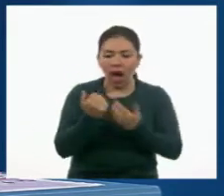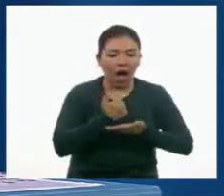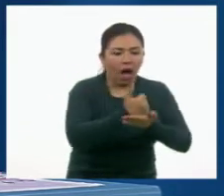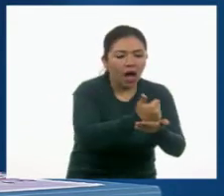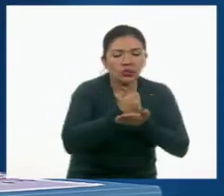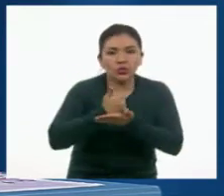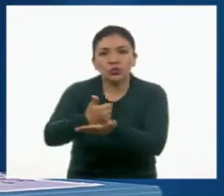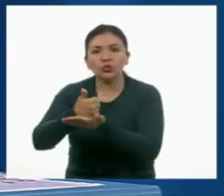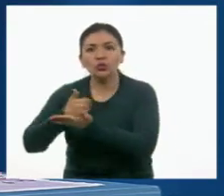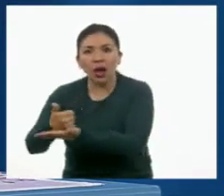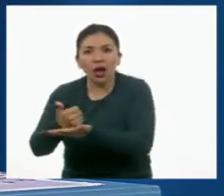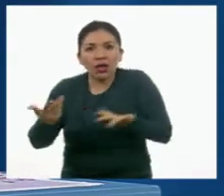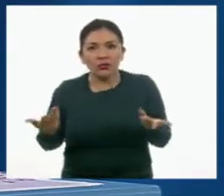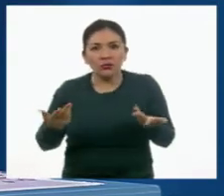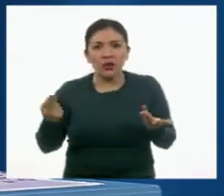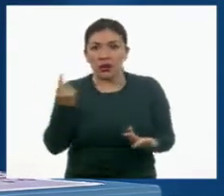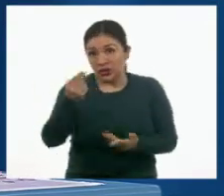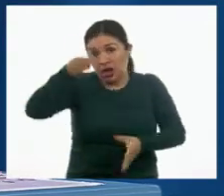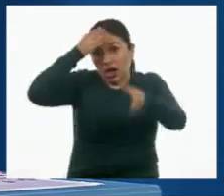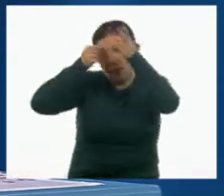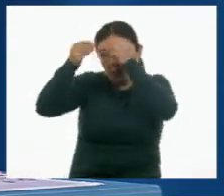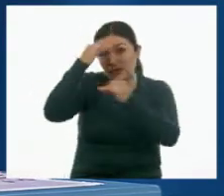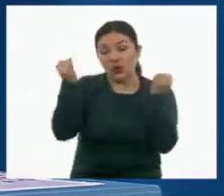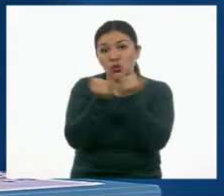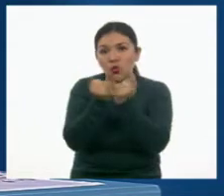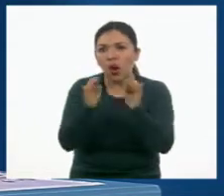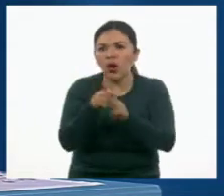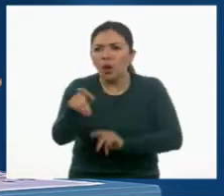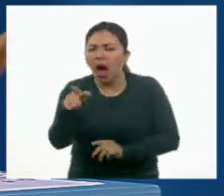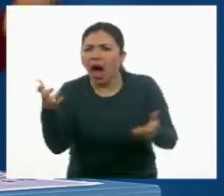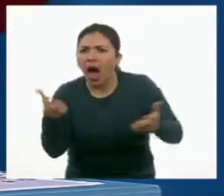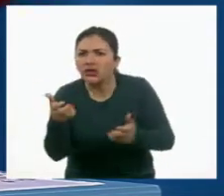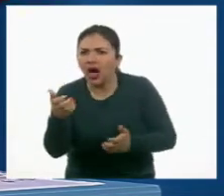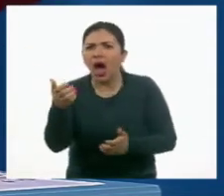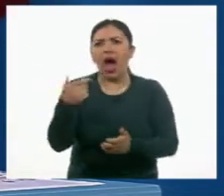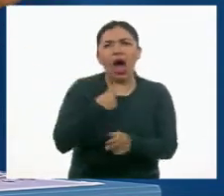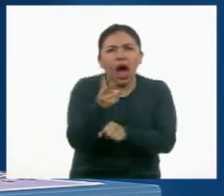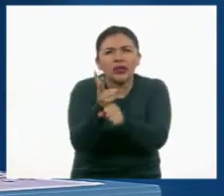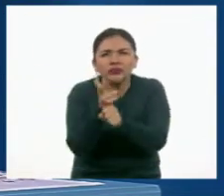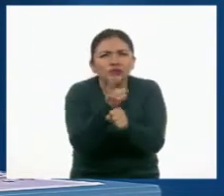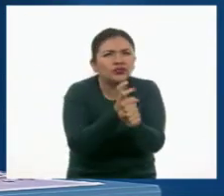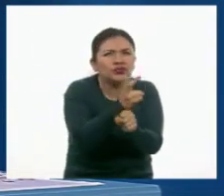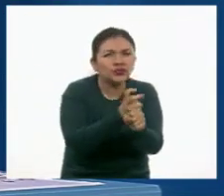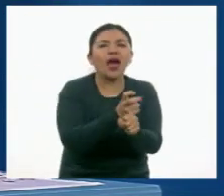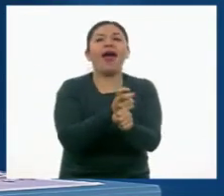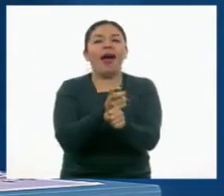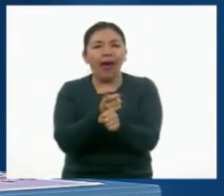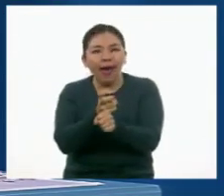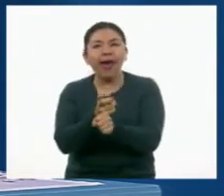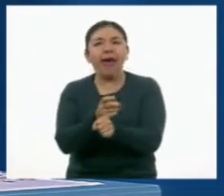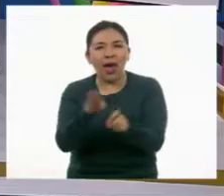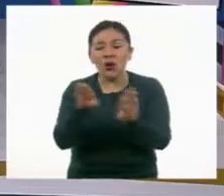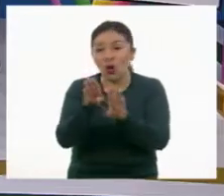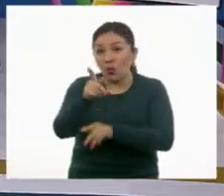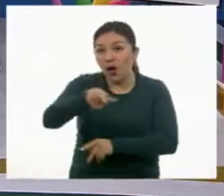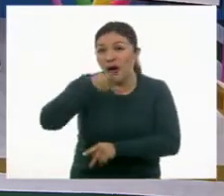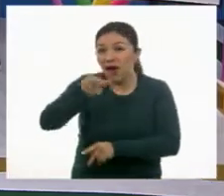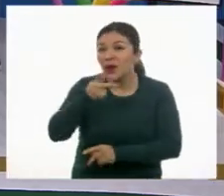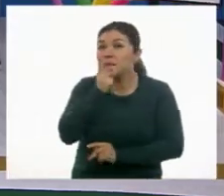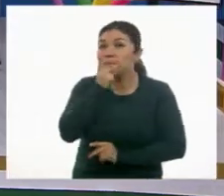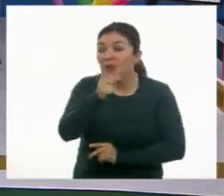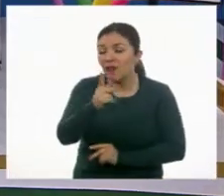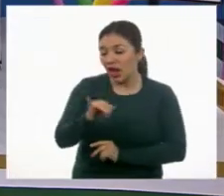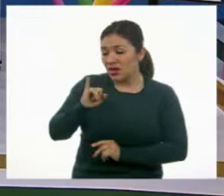ayudarse, también aprendían unos de otros. Y aquí pues tiene mucho que ver estas palabras que nos dijiste, la interacción,